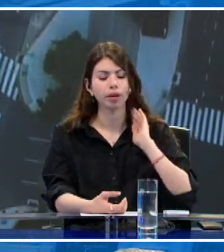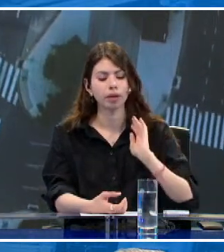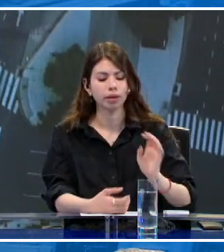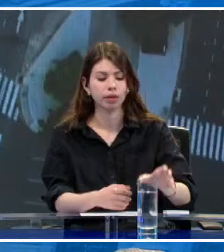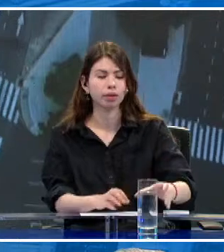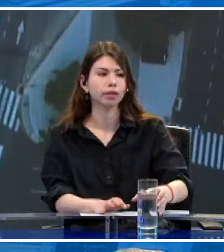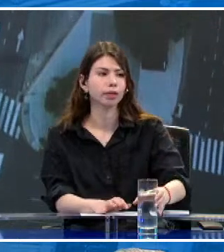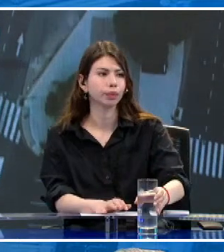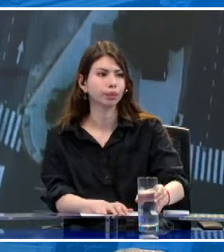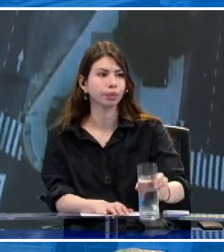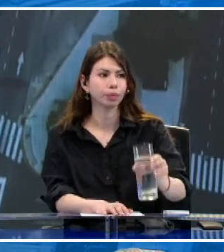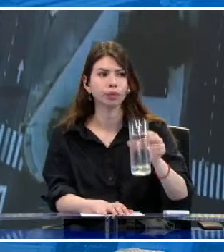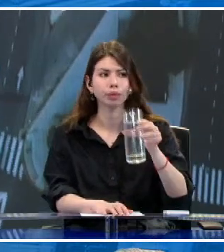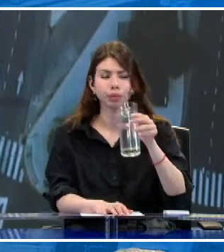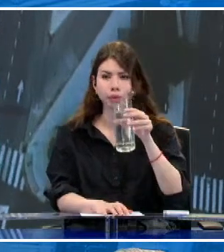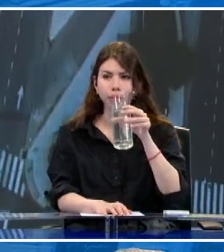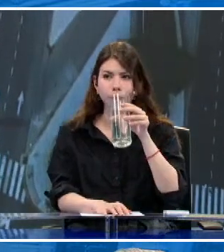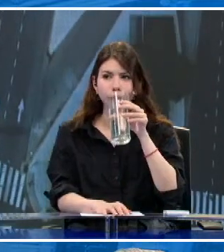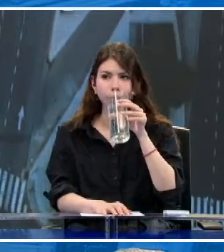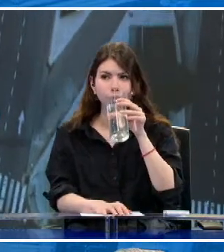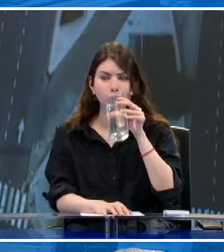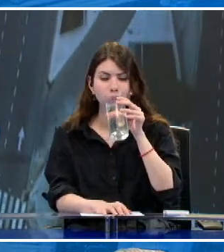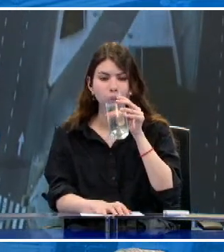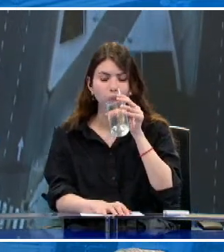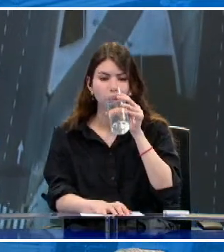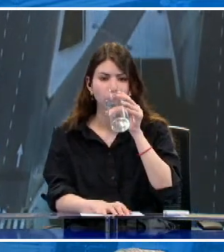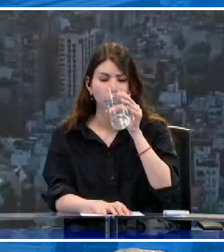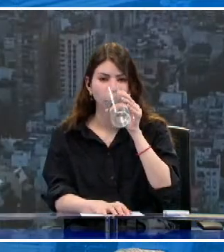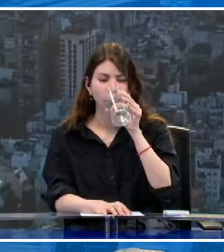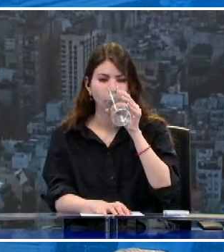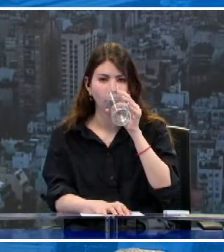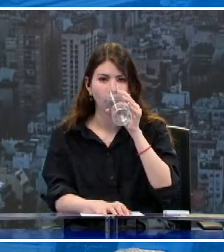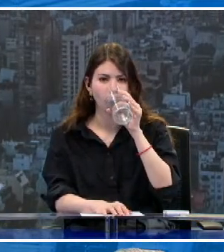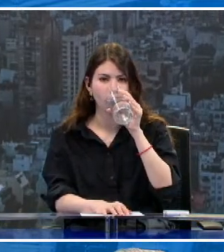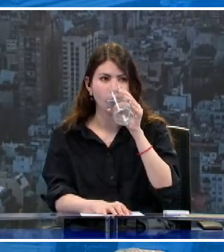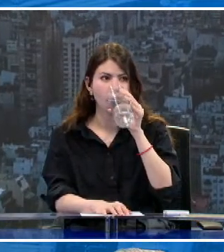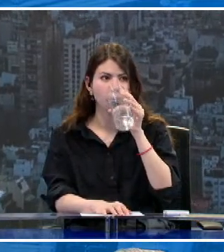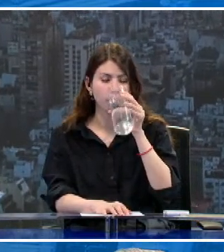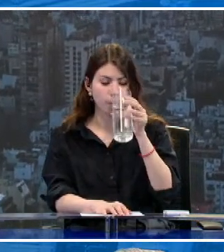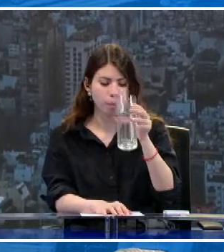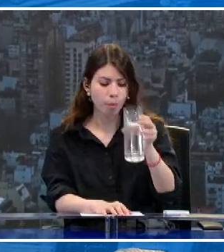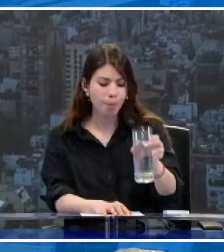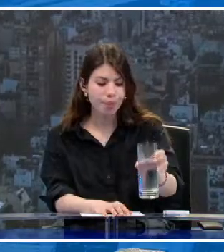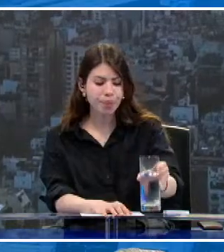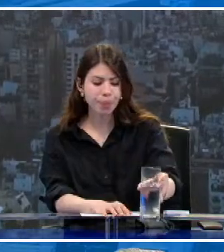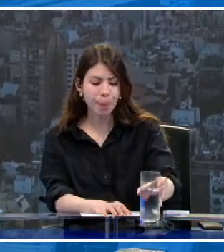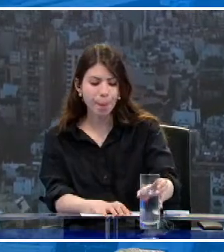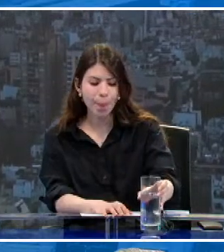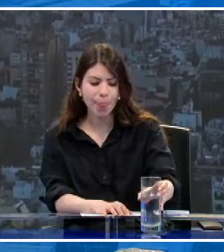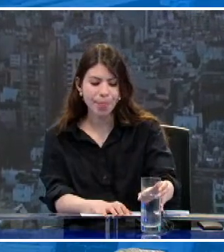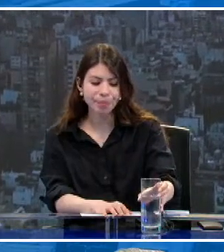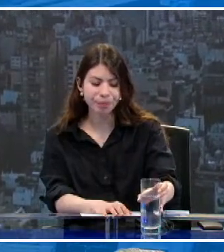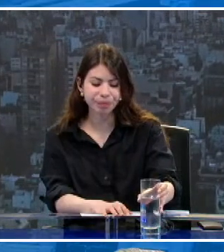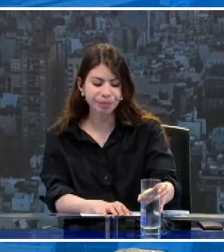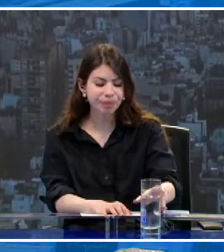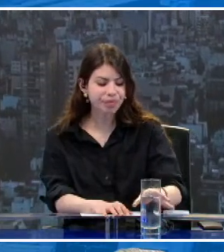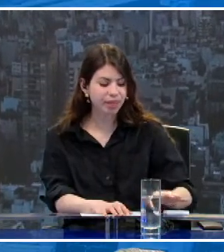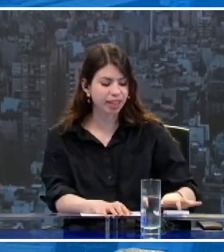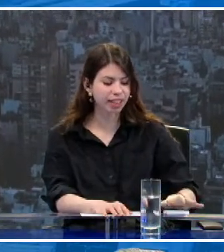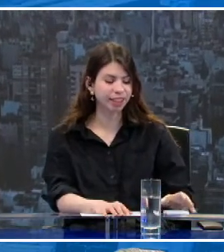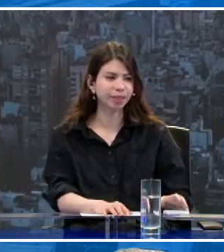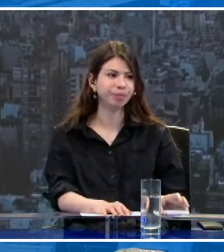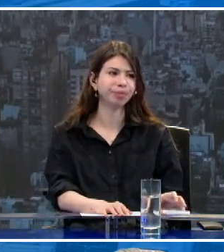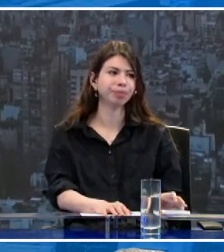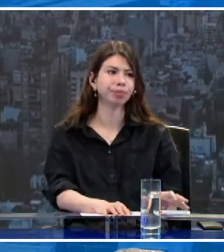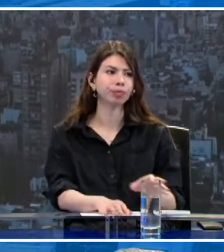falencia muy difícil de saldar. Digo, sos el jefe de gabinete y no querés dar la cara, es muy complicado. Bueno,